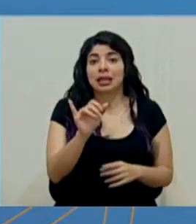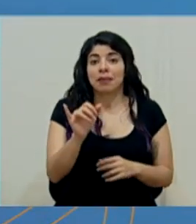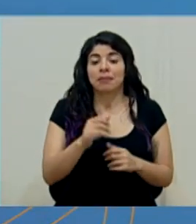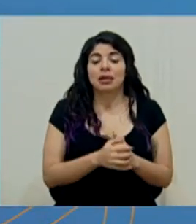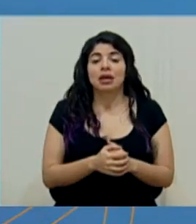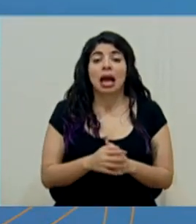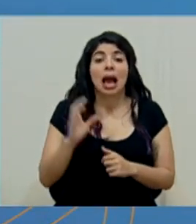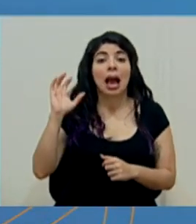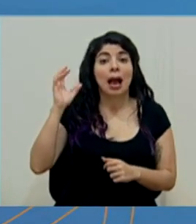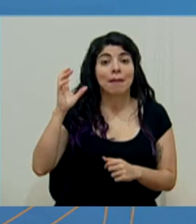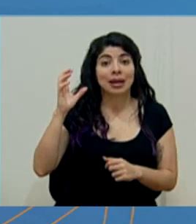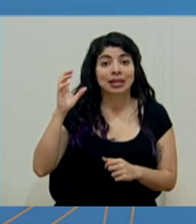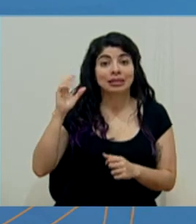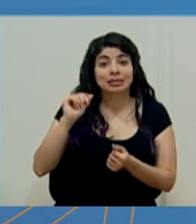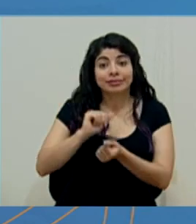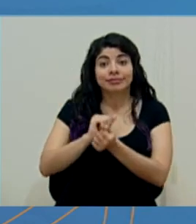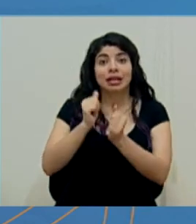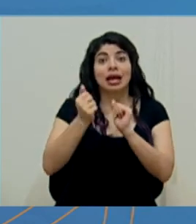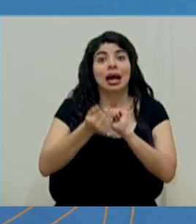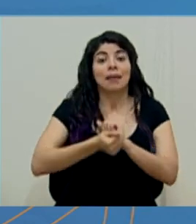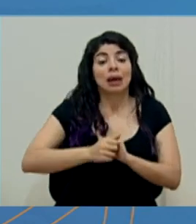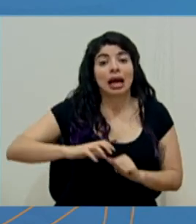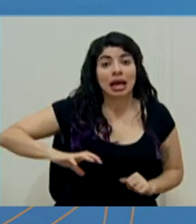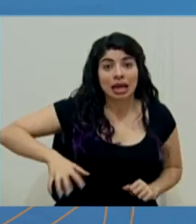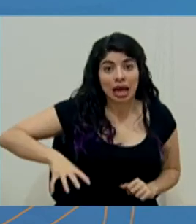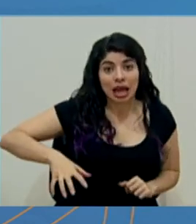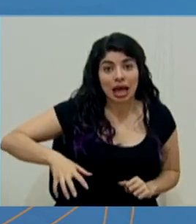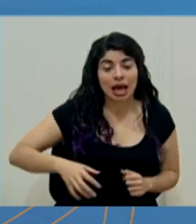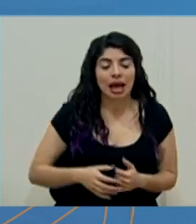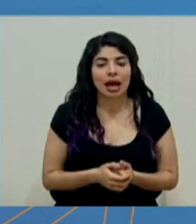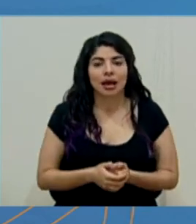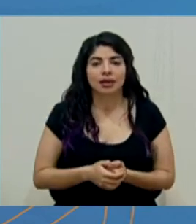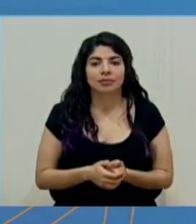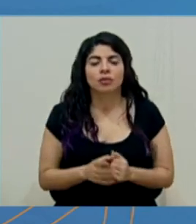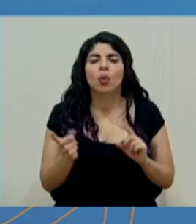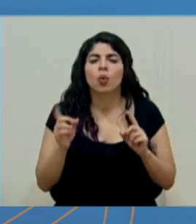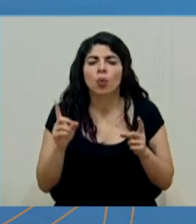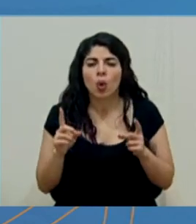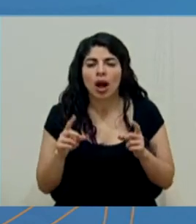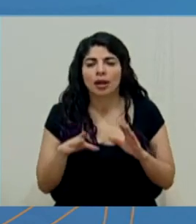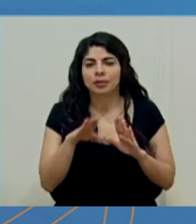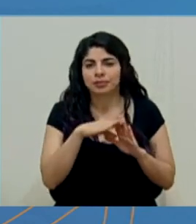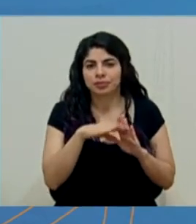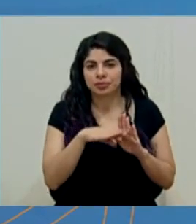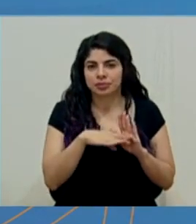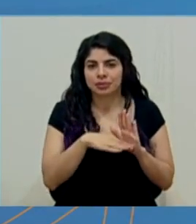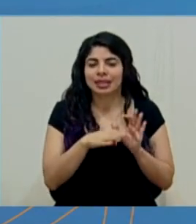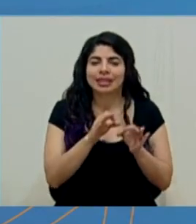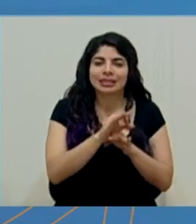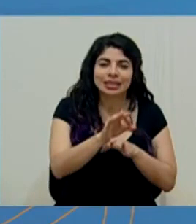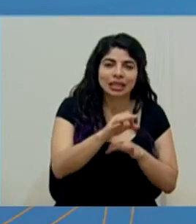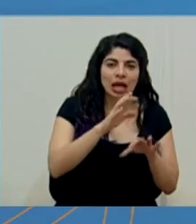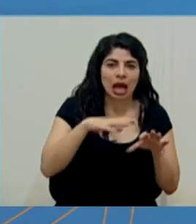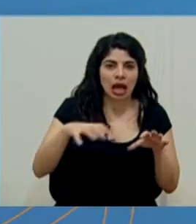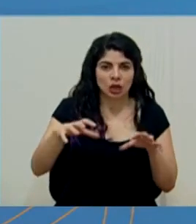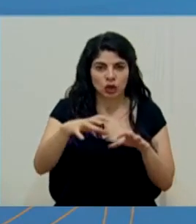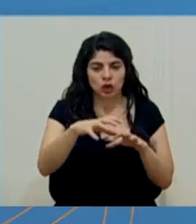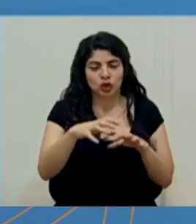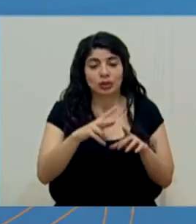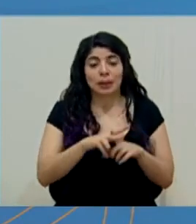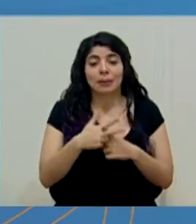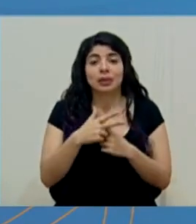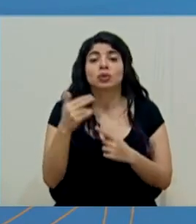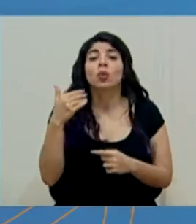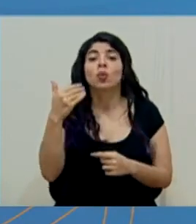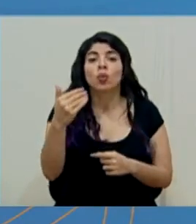suben de alerta amarilla a alerta naranja los siguientes cantones y distritos a partir